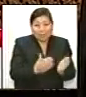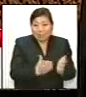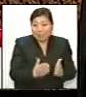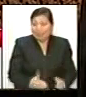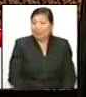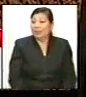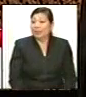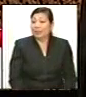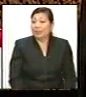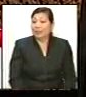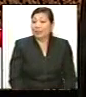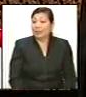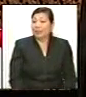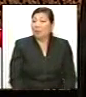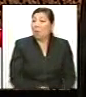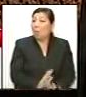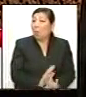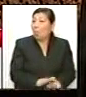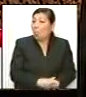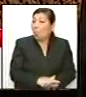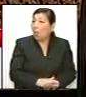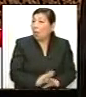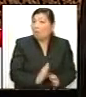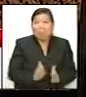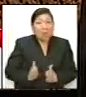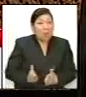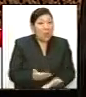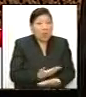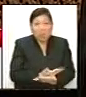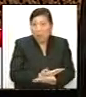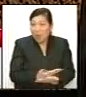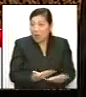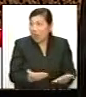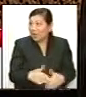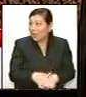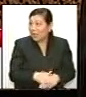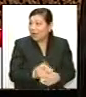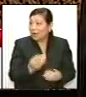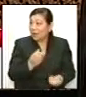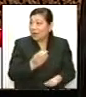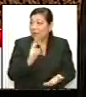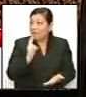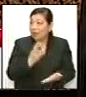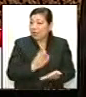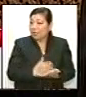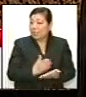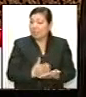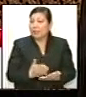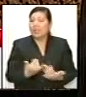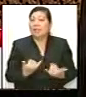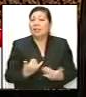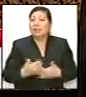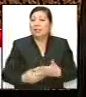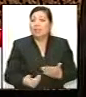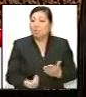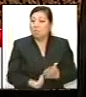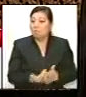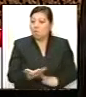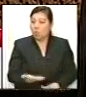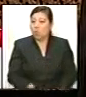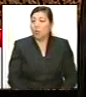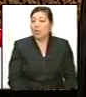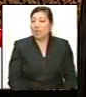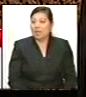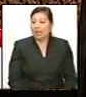que implementar. No hay una gestión de rutas, no hay una gestión de paraderos. Eso genera muerte en